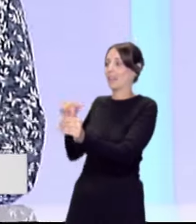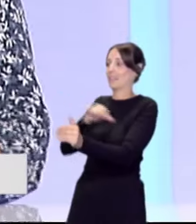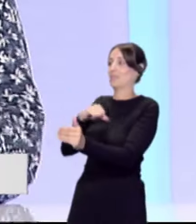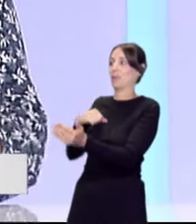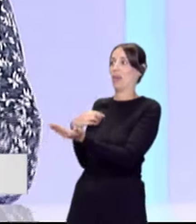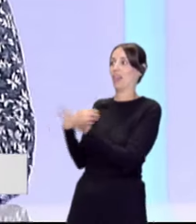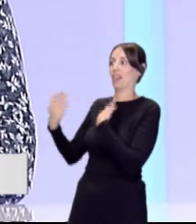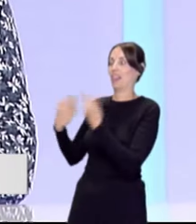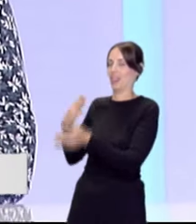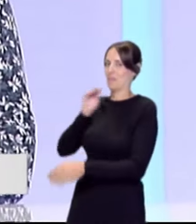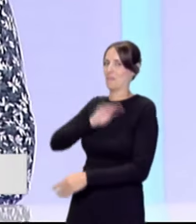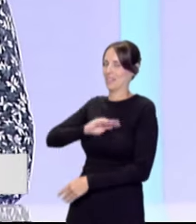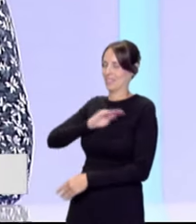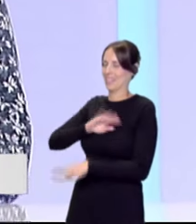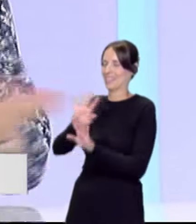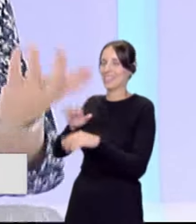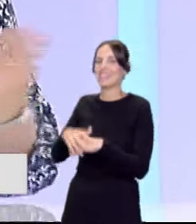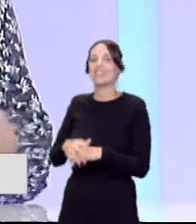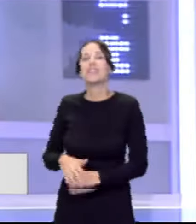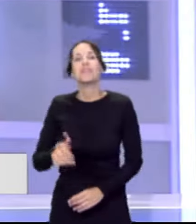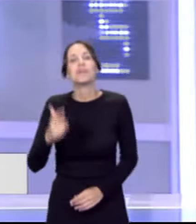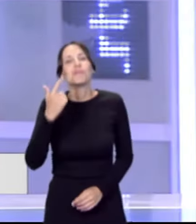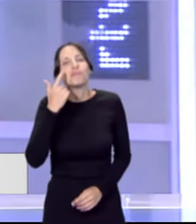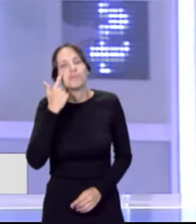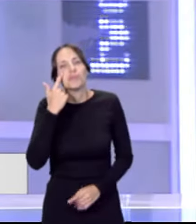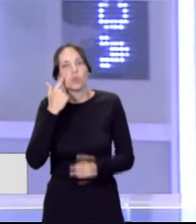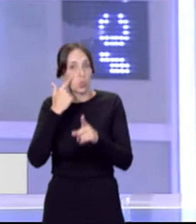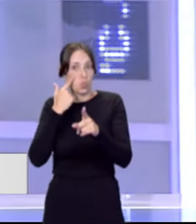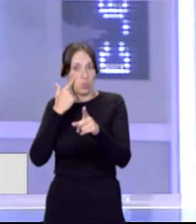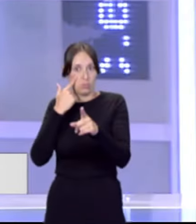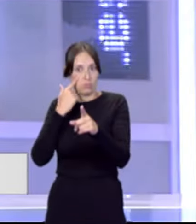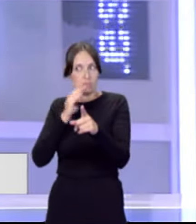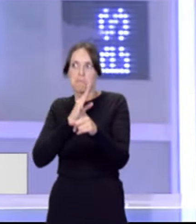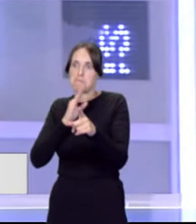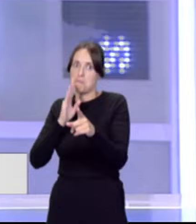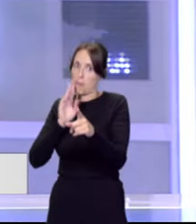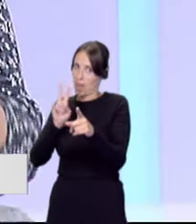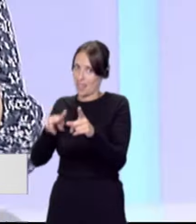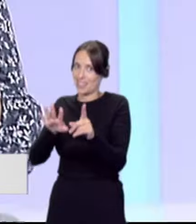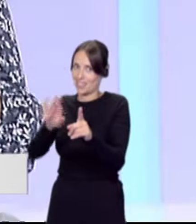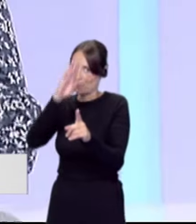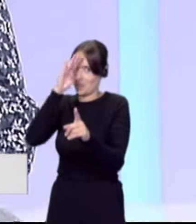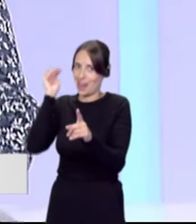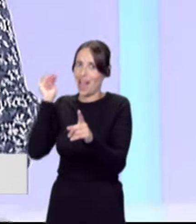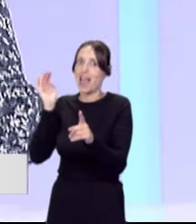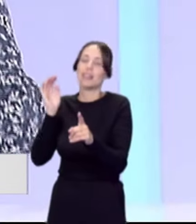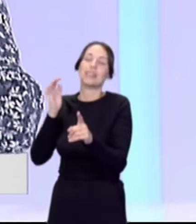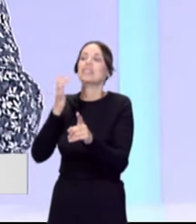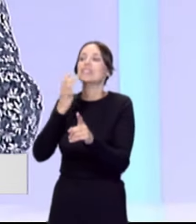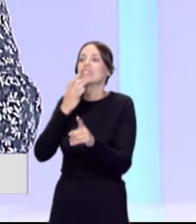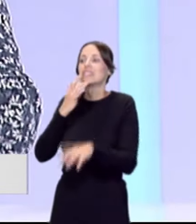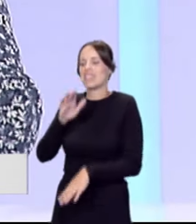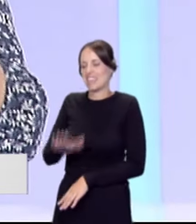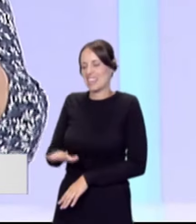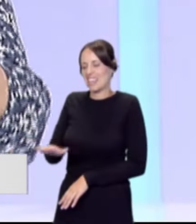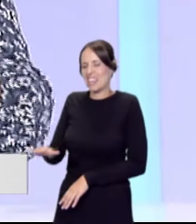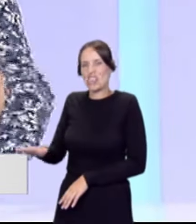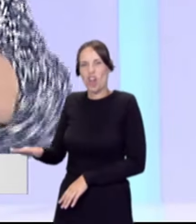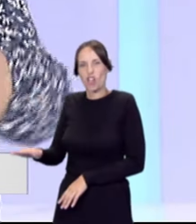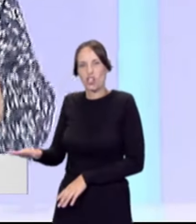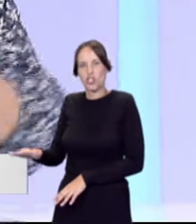no, rápidamente, ¿no? ¿A ti no te emociona como madre que eres, Pilar Romeu, cuando ves que llega chavalitos pequeños